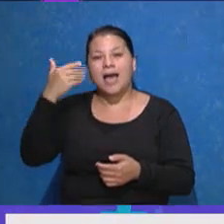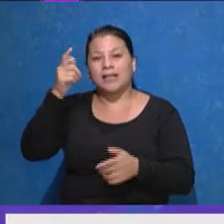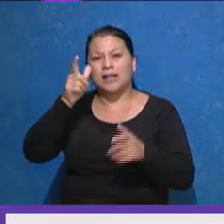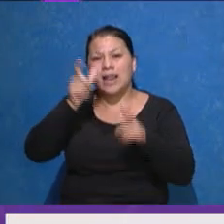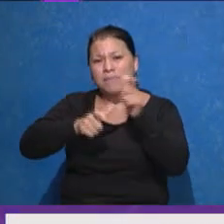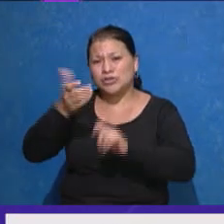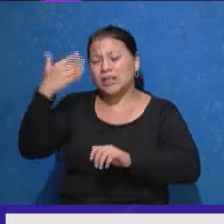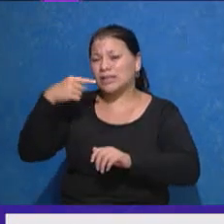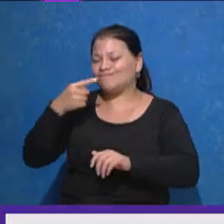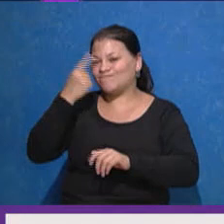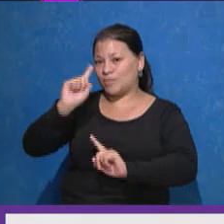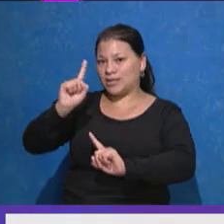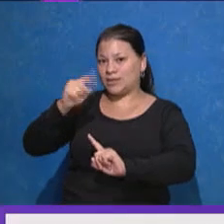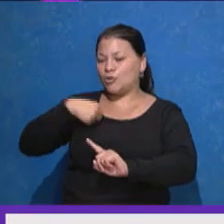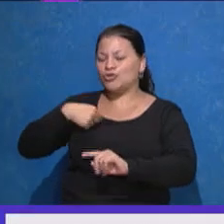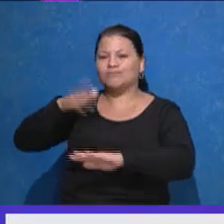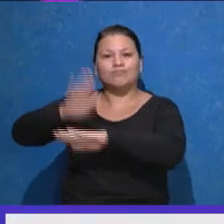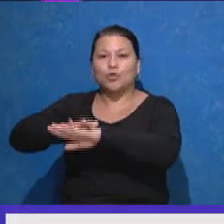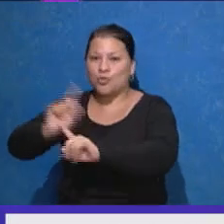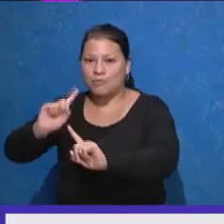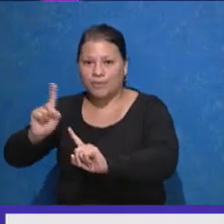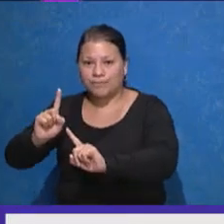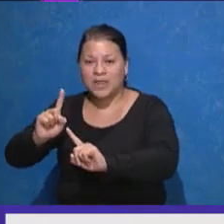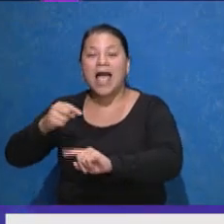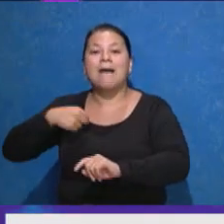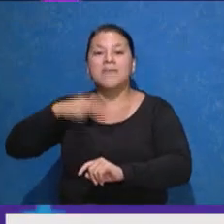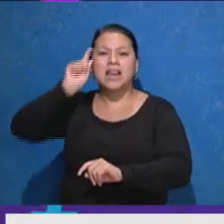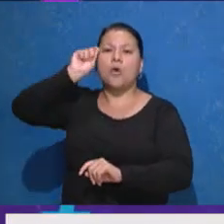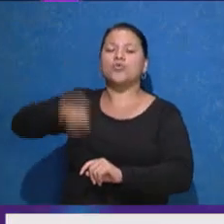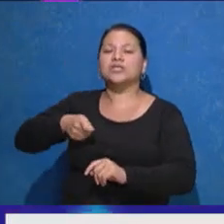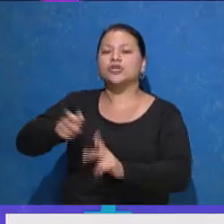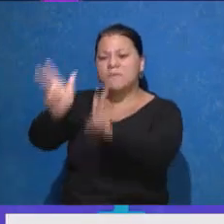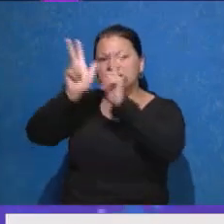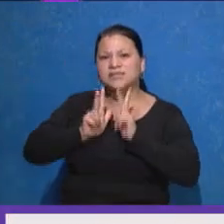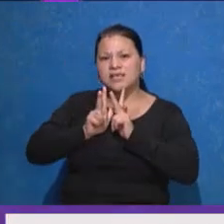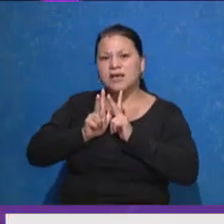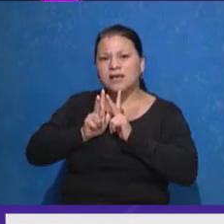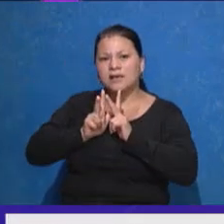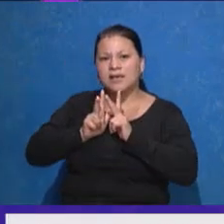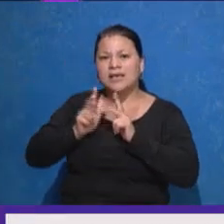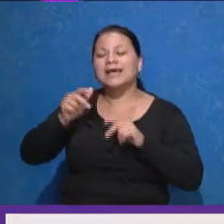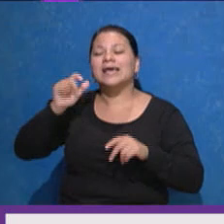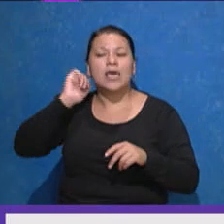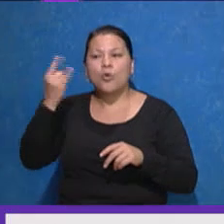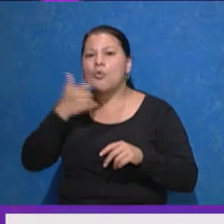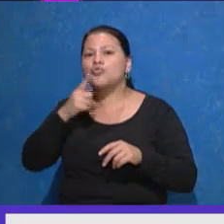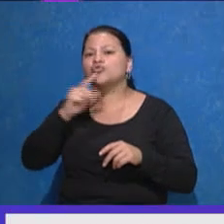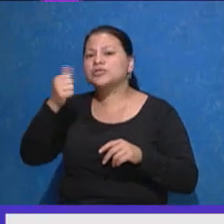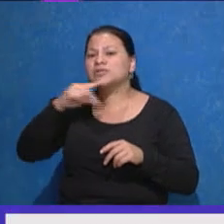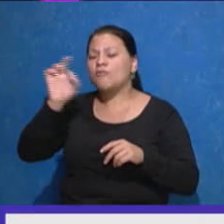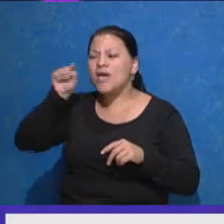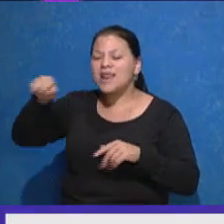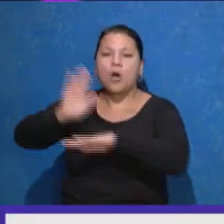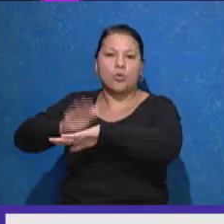me interesa, porque yo no la inculpé. Bien, A Farida. mí la justicia me decía que era Hernán Seré hasta Claro. un